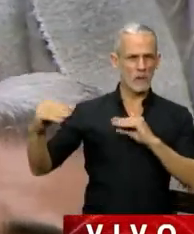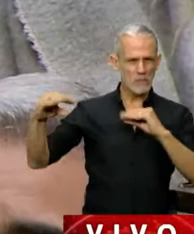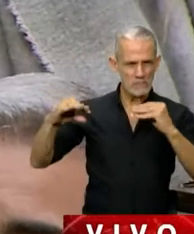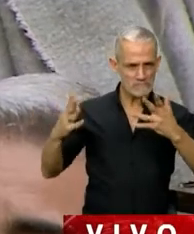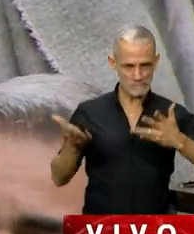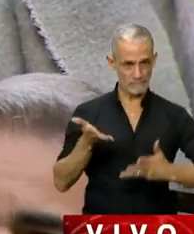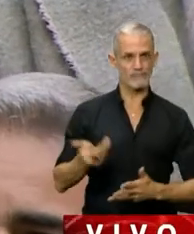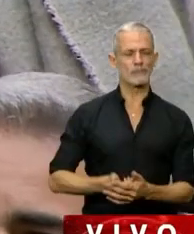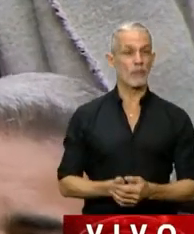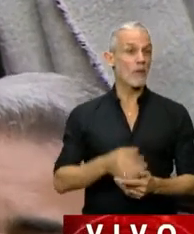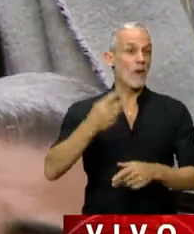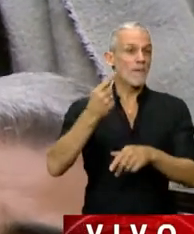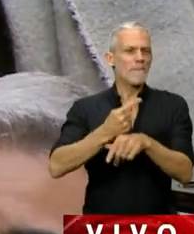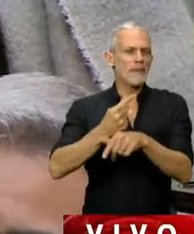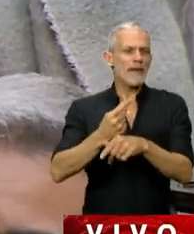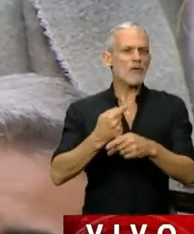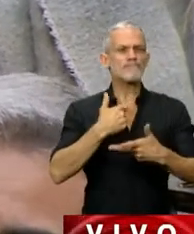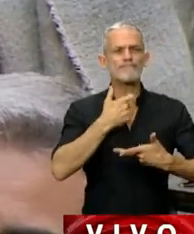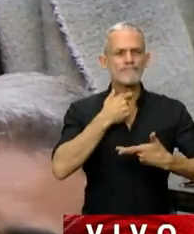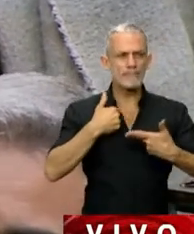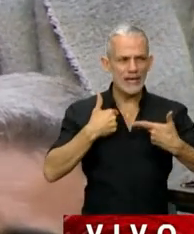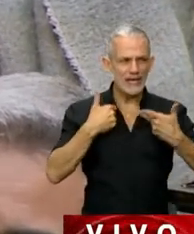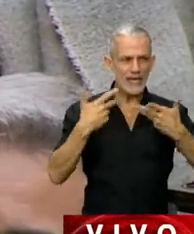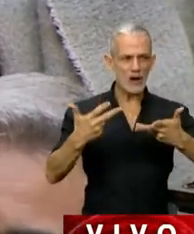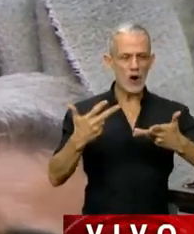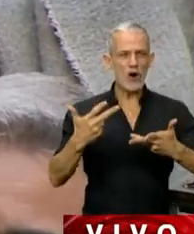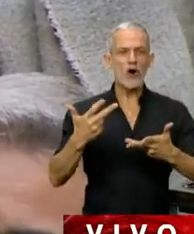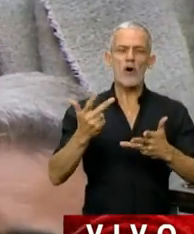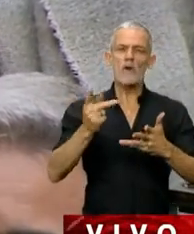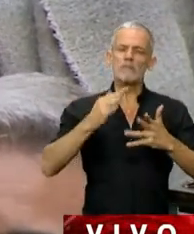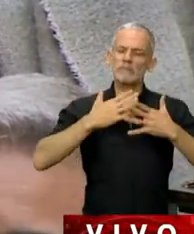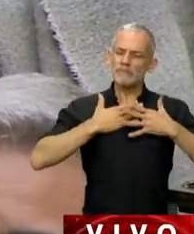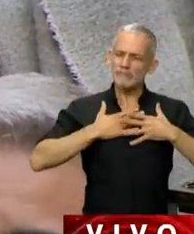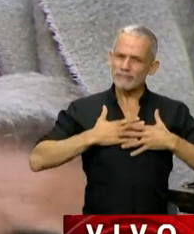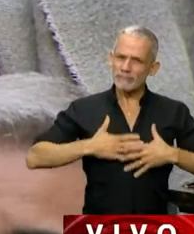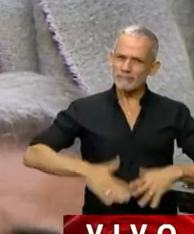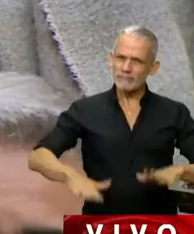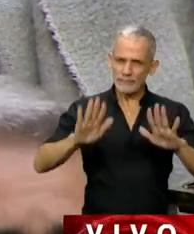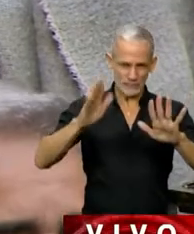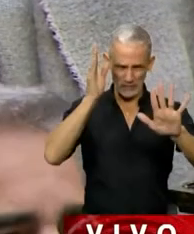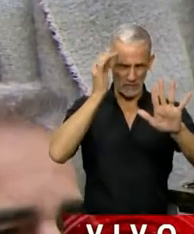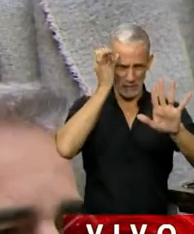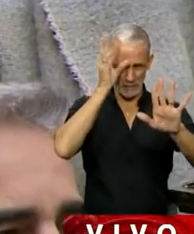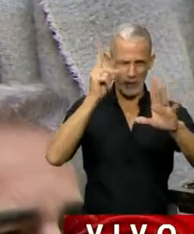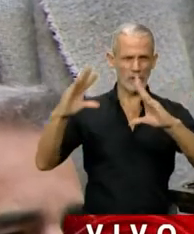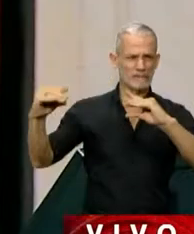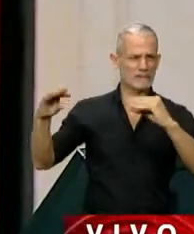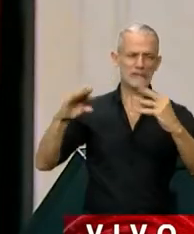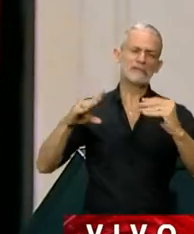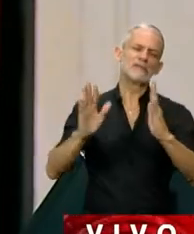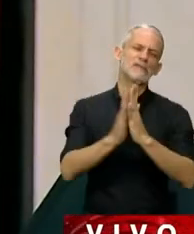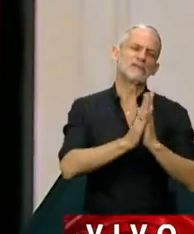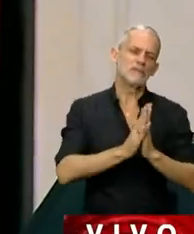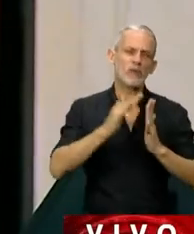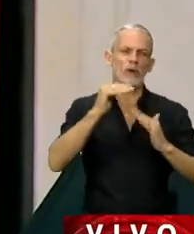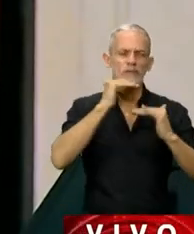Bueno, lo primero que quiero hacer es traer un poco de tranquilidad. Porque un segundito, por